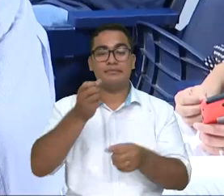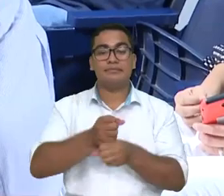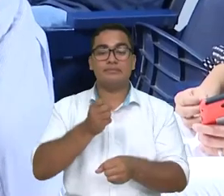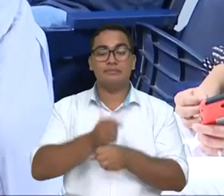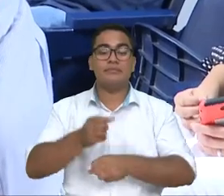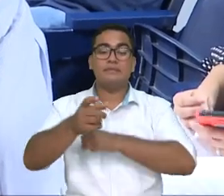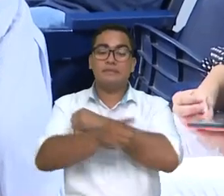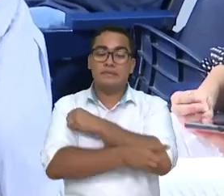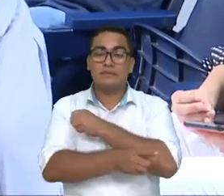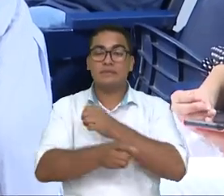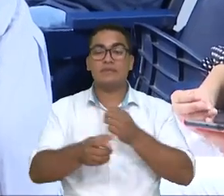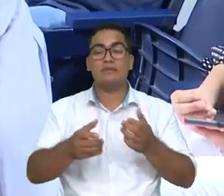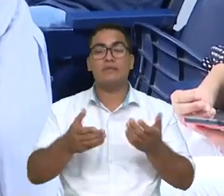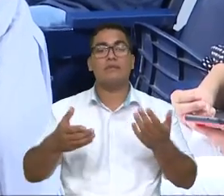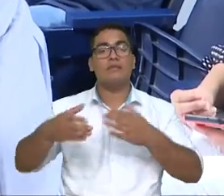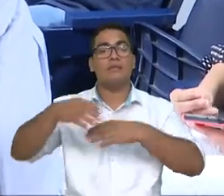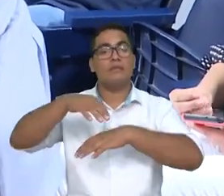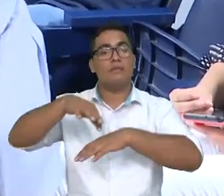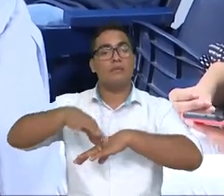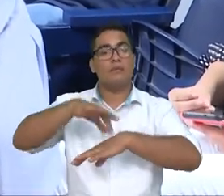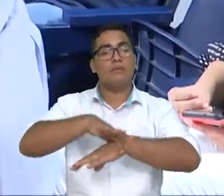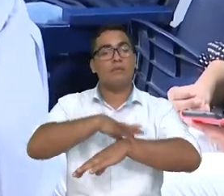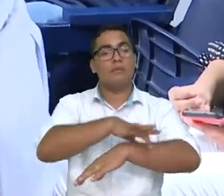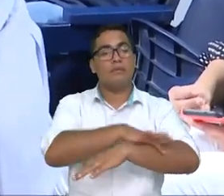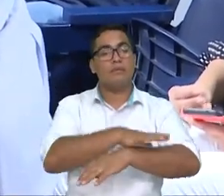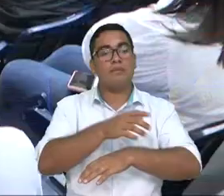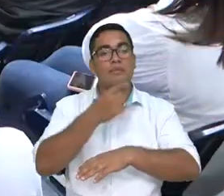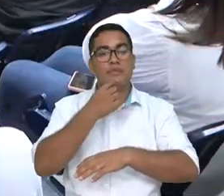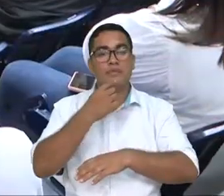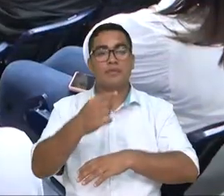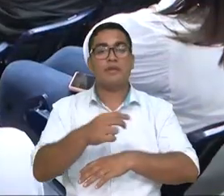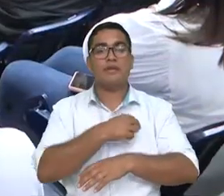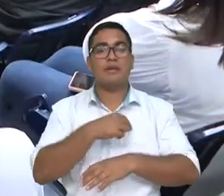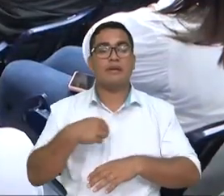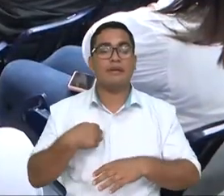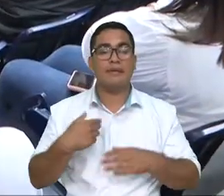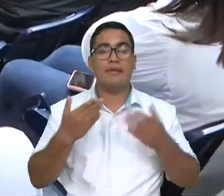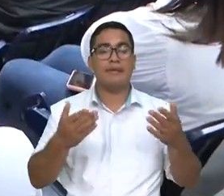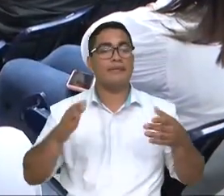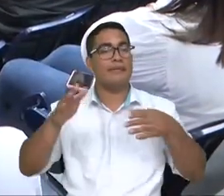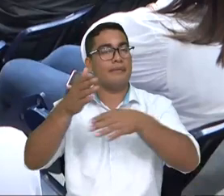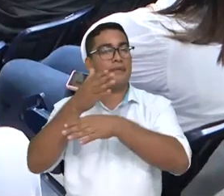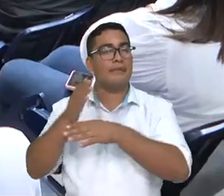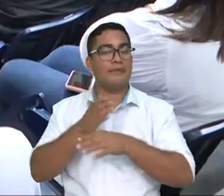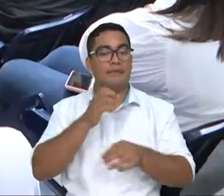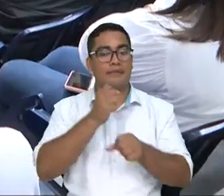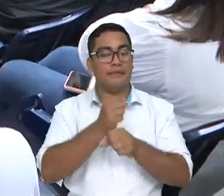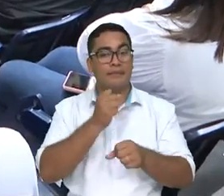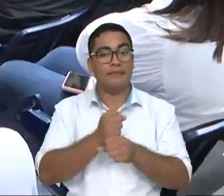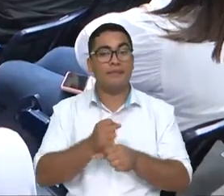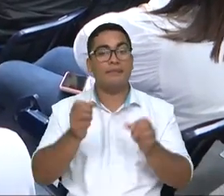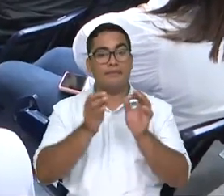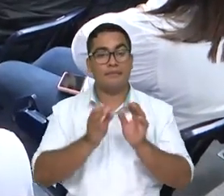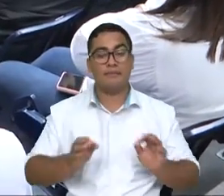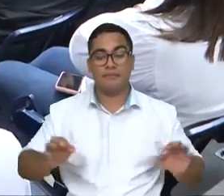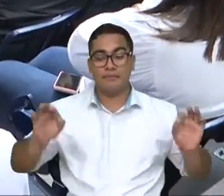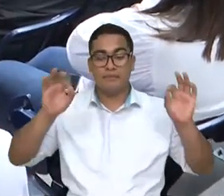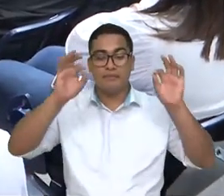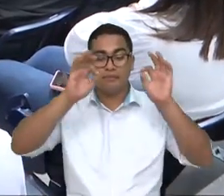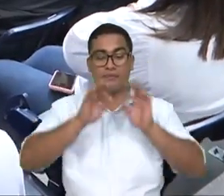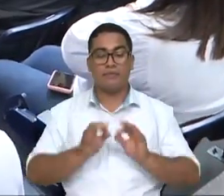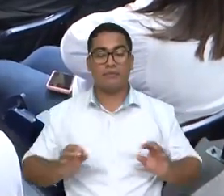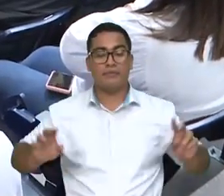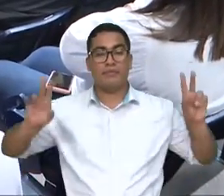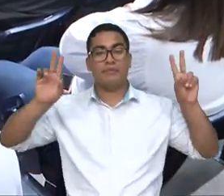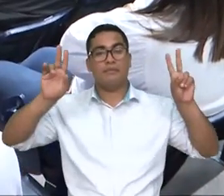de la Compañía Rosario nos ha orientado a desarrollarlo a nivel de todos los sectores, y es lo que hemos venido trabajando en todo este momento en